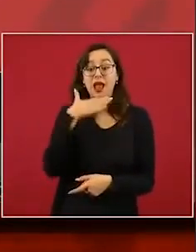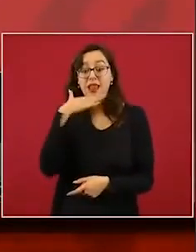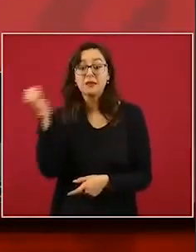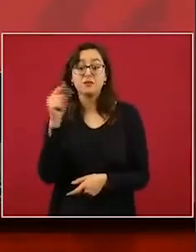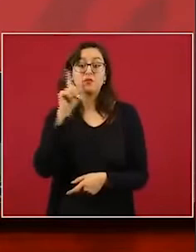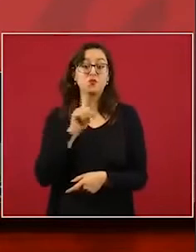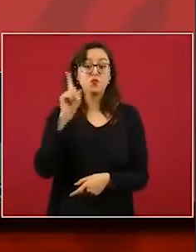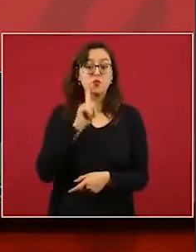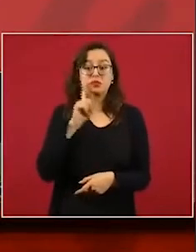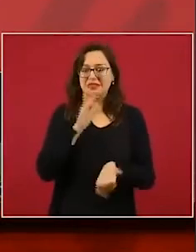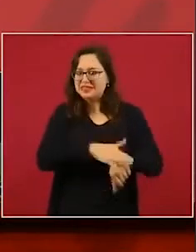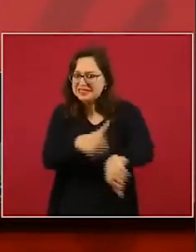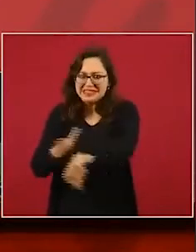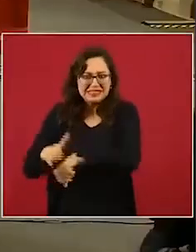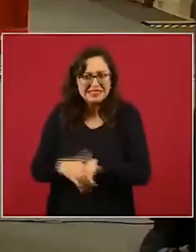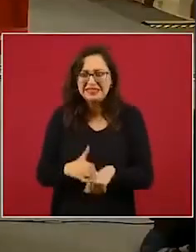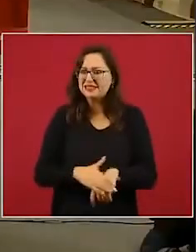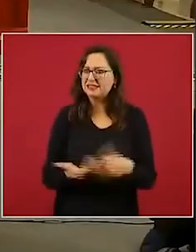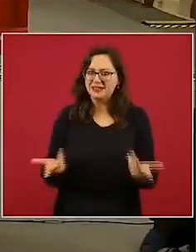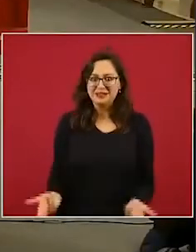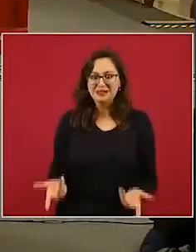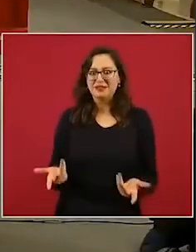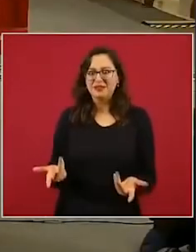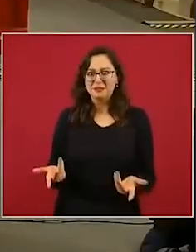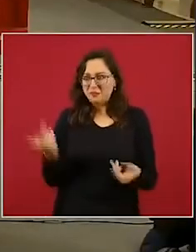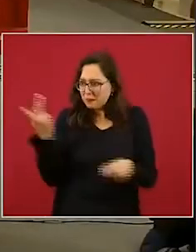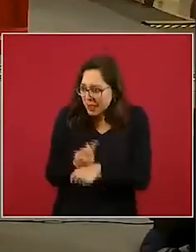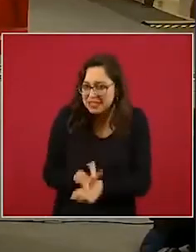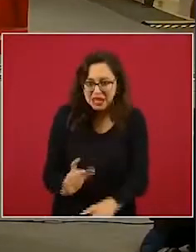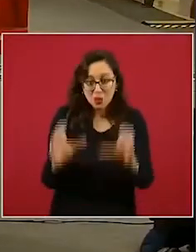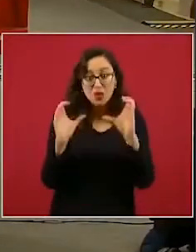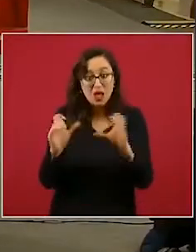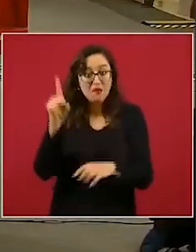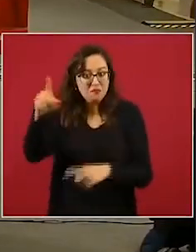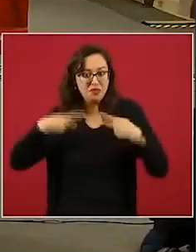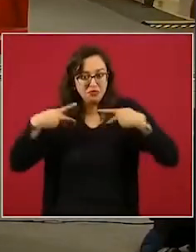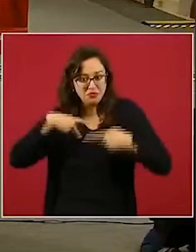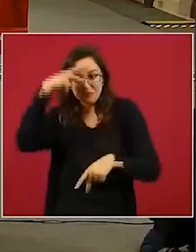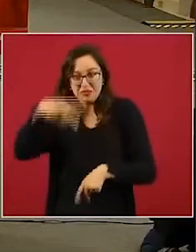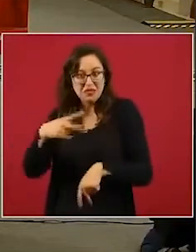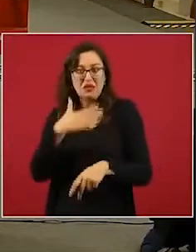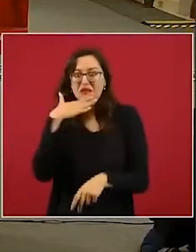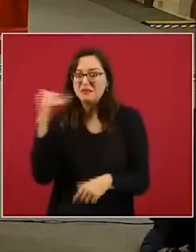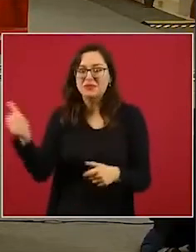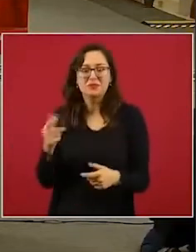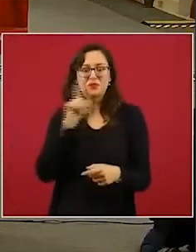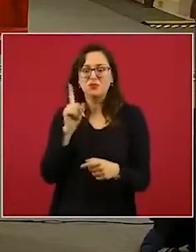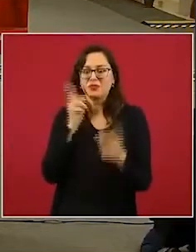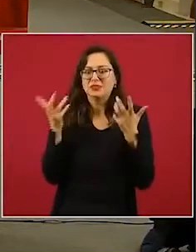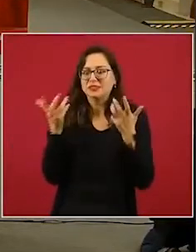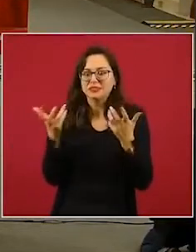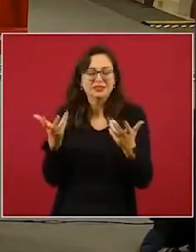que a partir de hoy 18 de diciembre se llevará a cabo un simulacro de vacunación estimando que el plan nacional de vacunación contra kobe 19